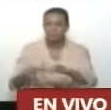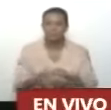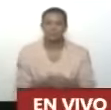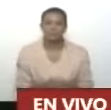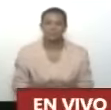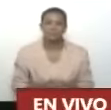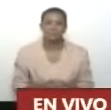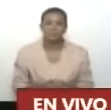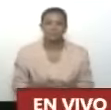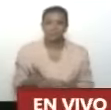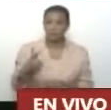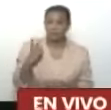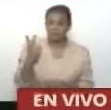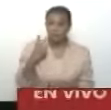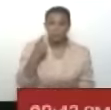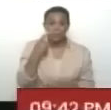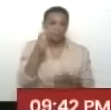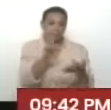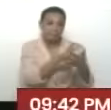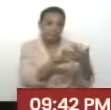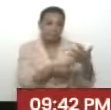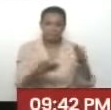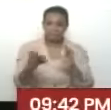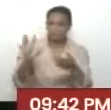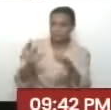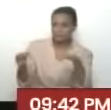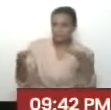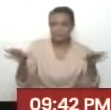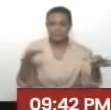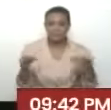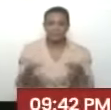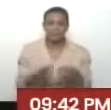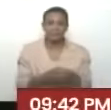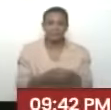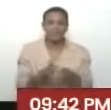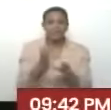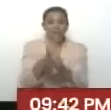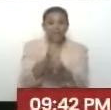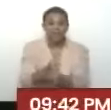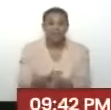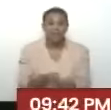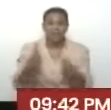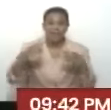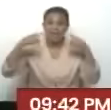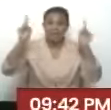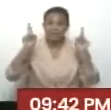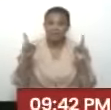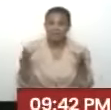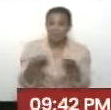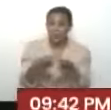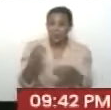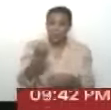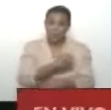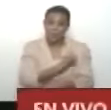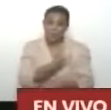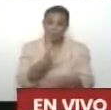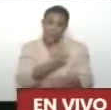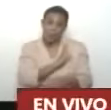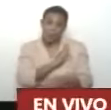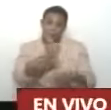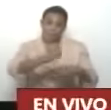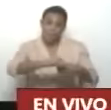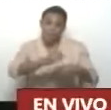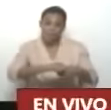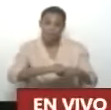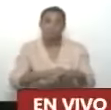Bueno, es que protocolo tú sabes. ¿Ah? Está la gente de Cardenales del Éxito también. Gaiteros, mira,